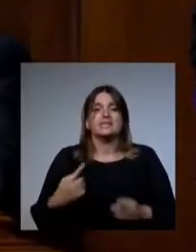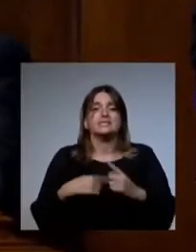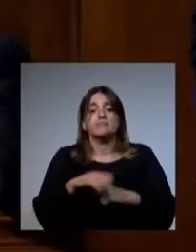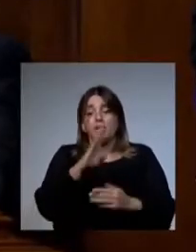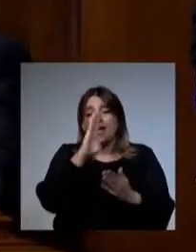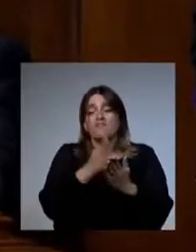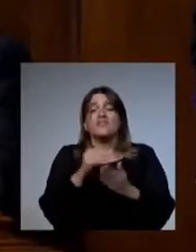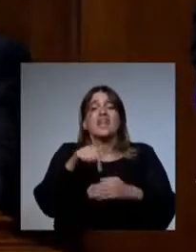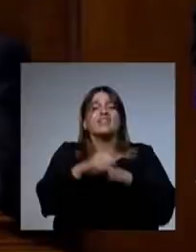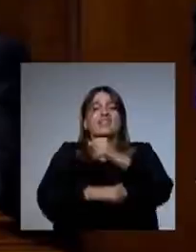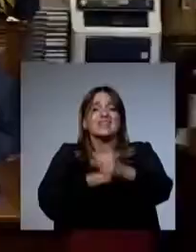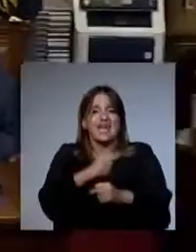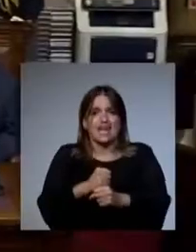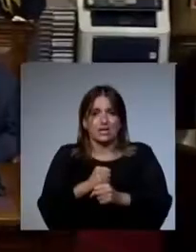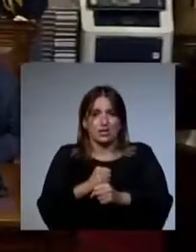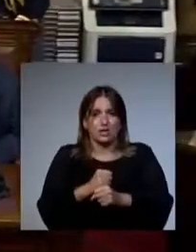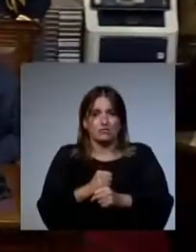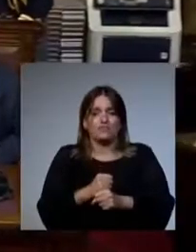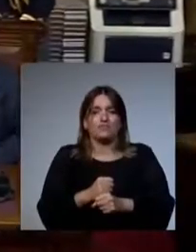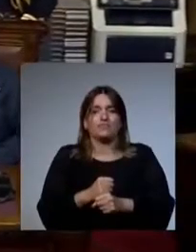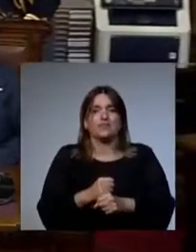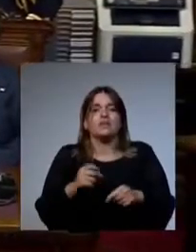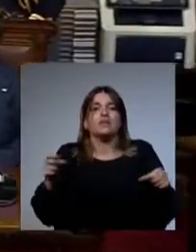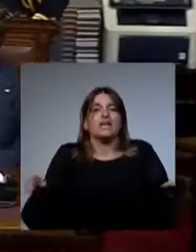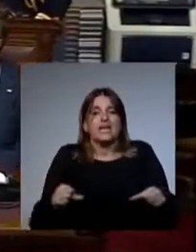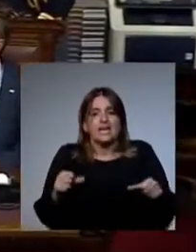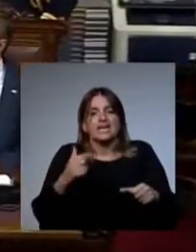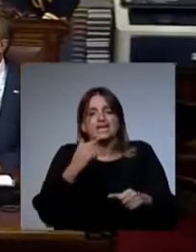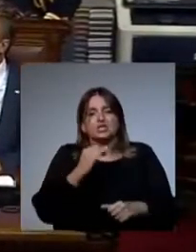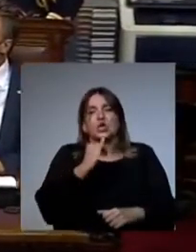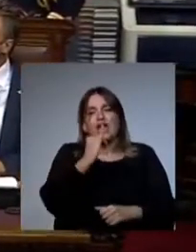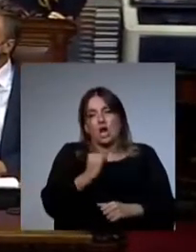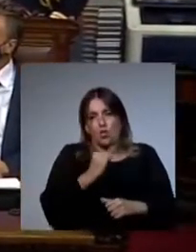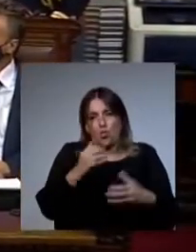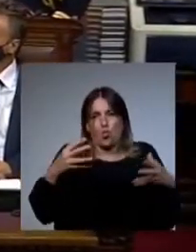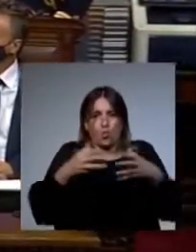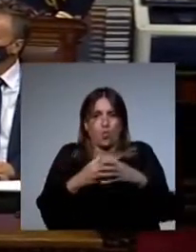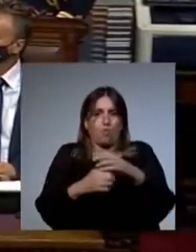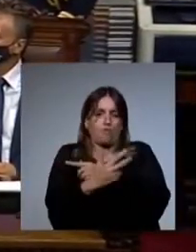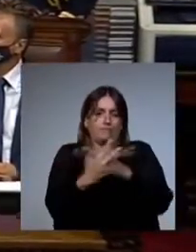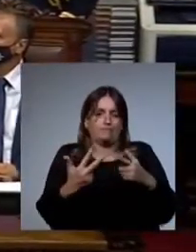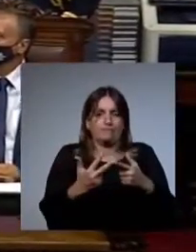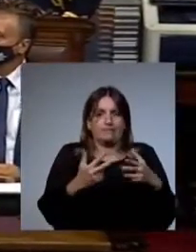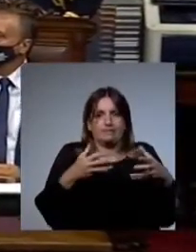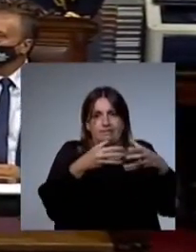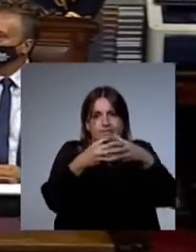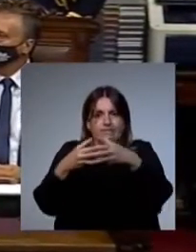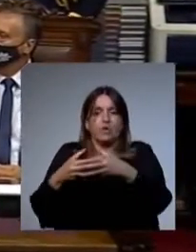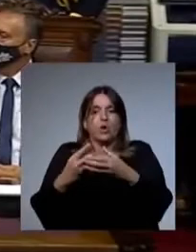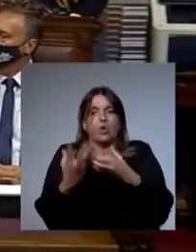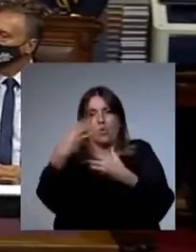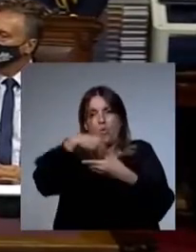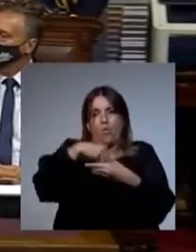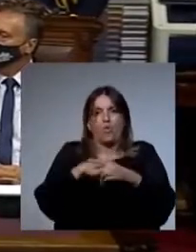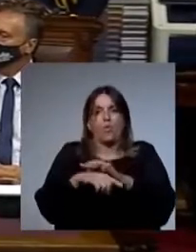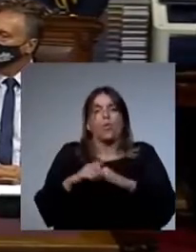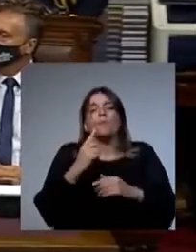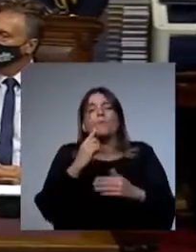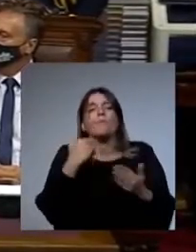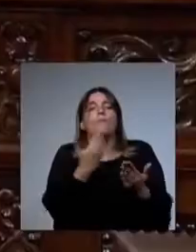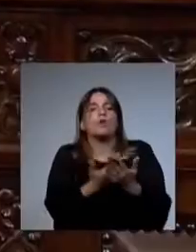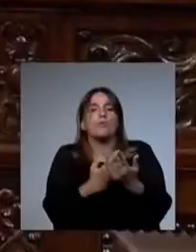Sobre finales de este año, se presentó en el Consejo Superior Tripartito un anteproyecto de ley que